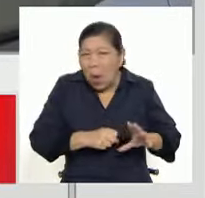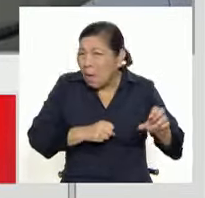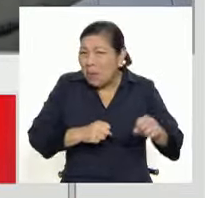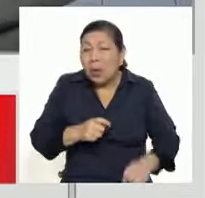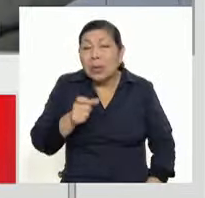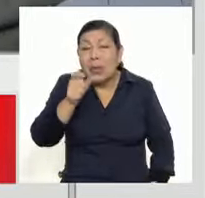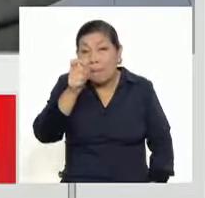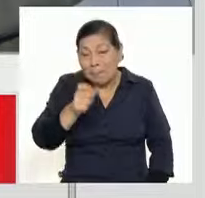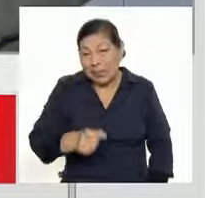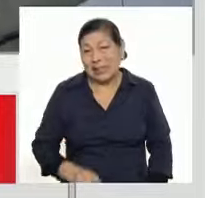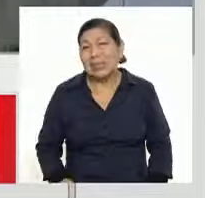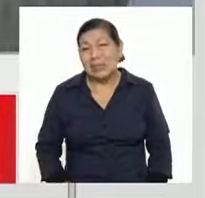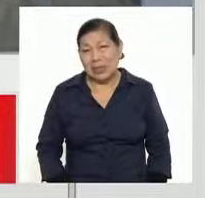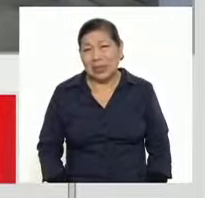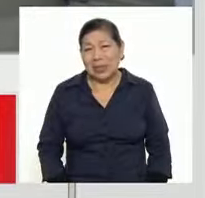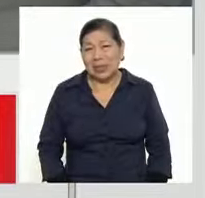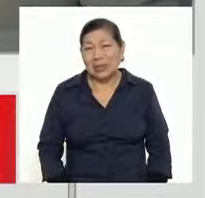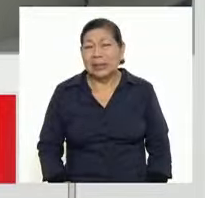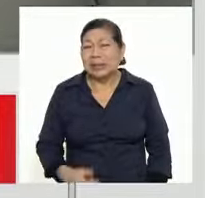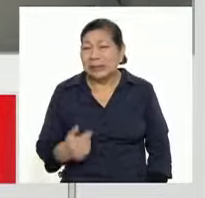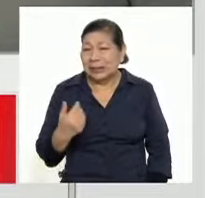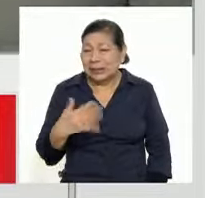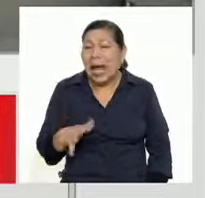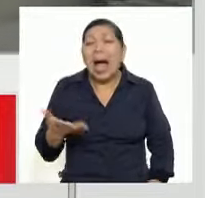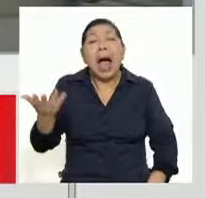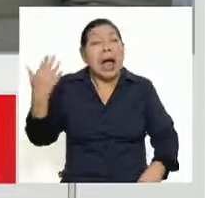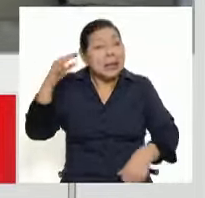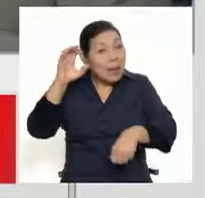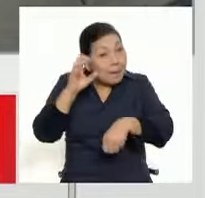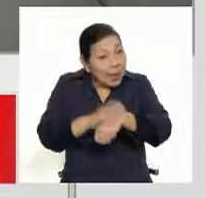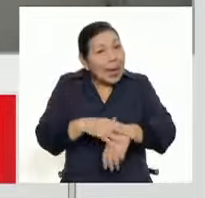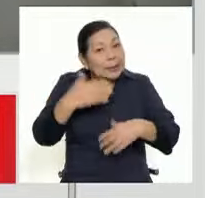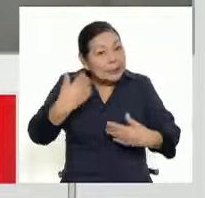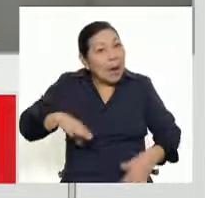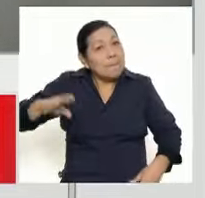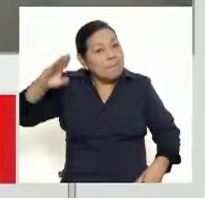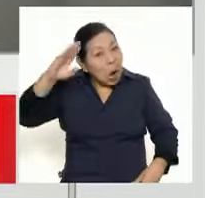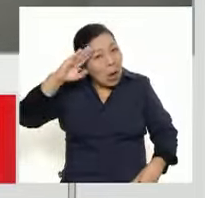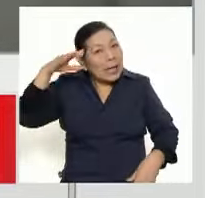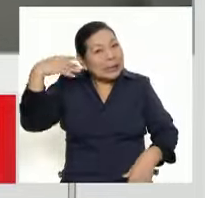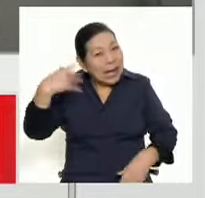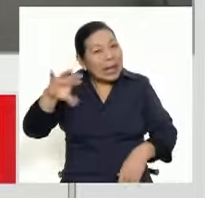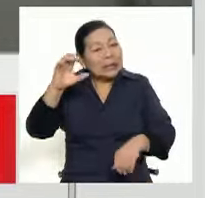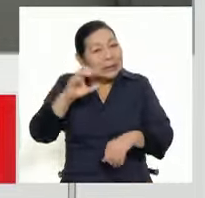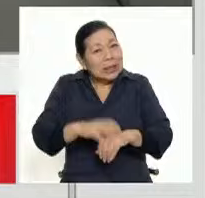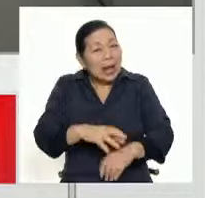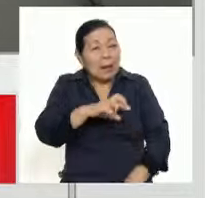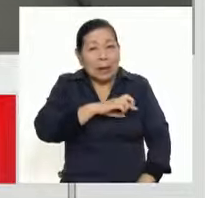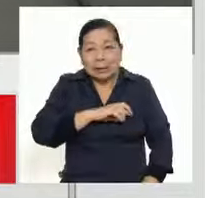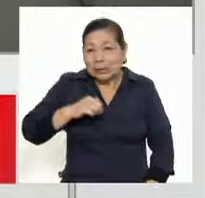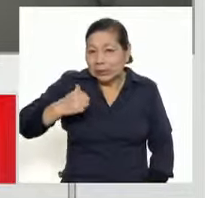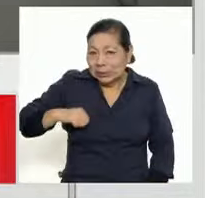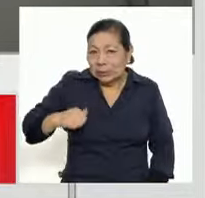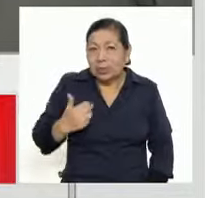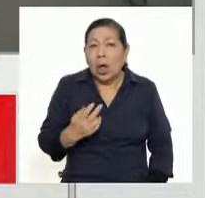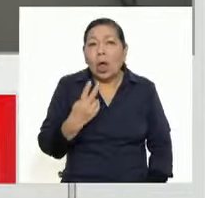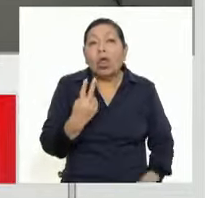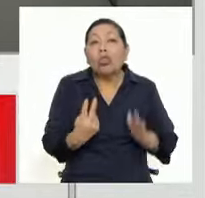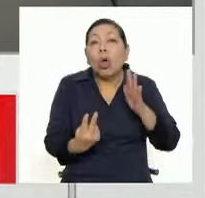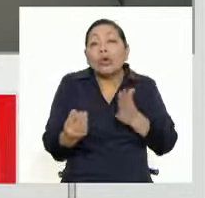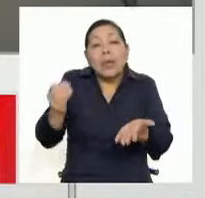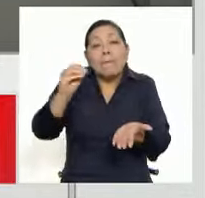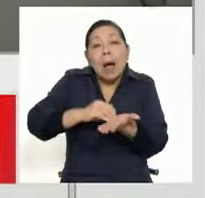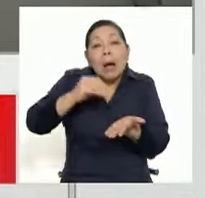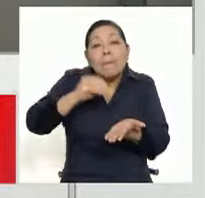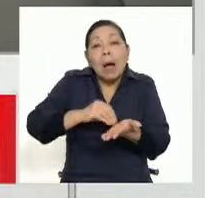de una persona que ha sido detenida ya por la policía y por los efectivos de los serenazgos alrededor de 12